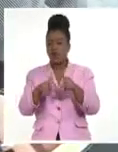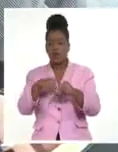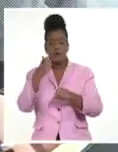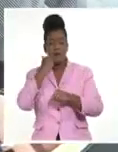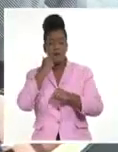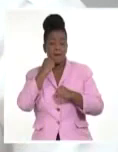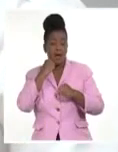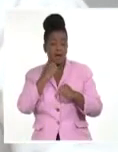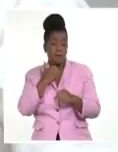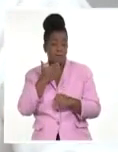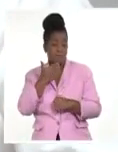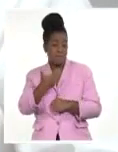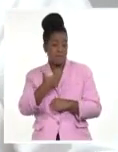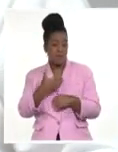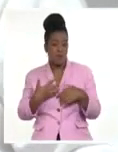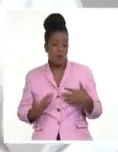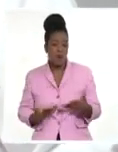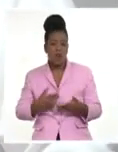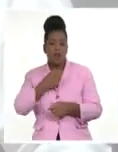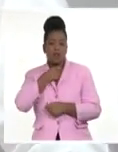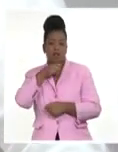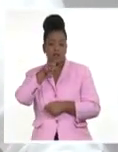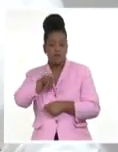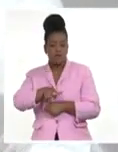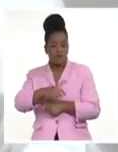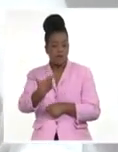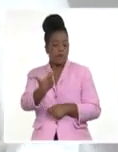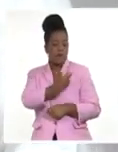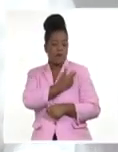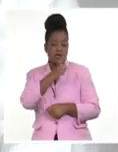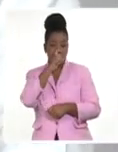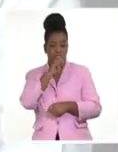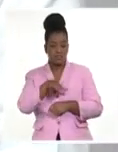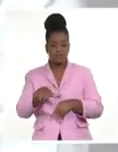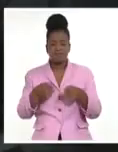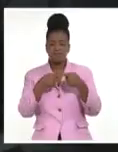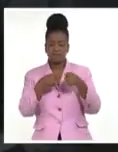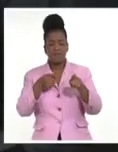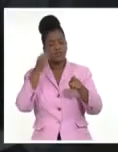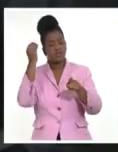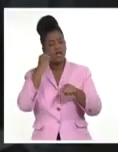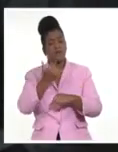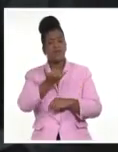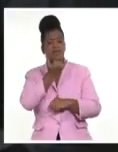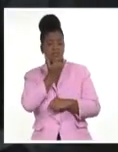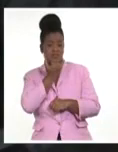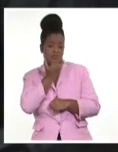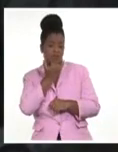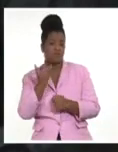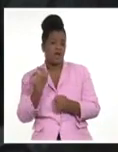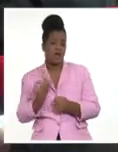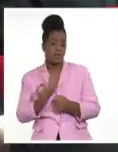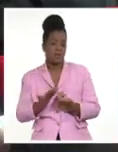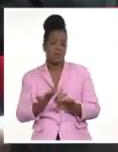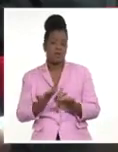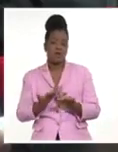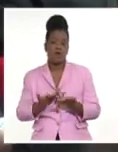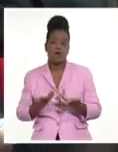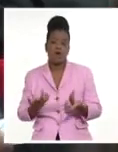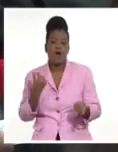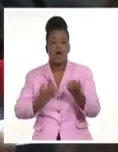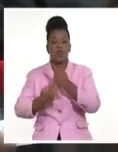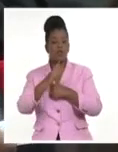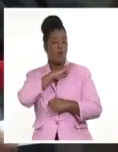la vacunación en edades pediátricas. Sin embargo, persisten dificultades en el desempeño y competencias de algunos